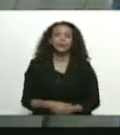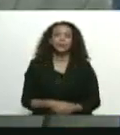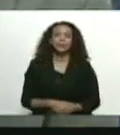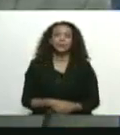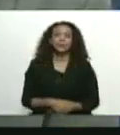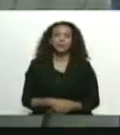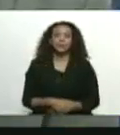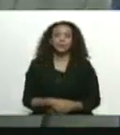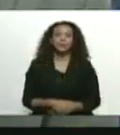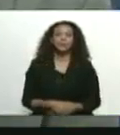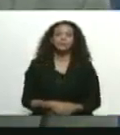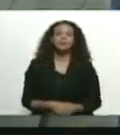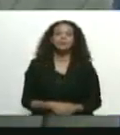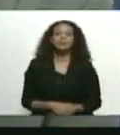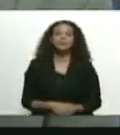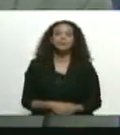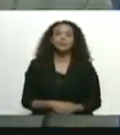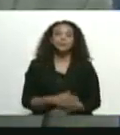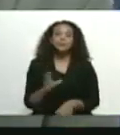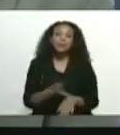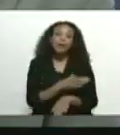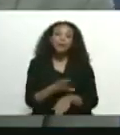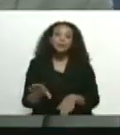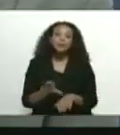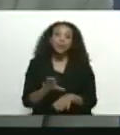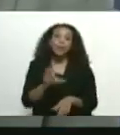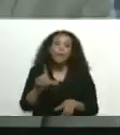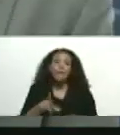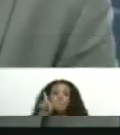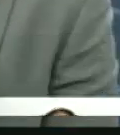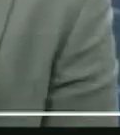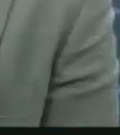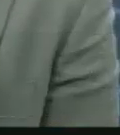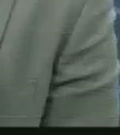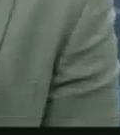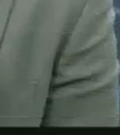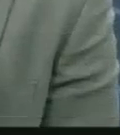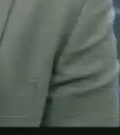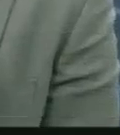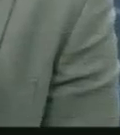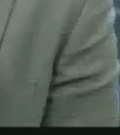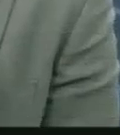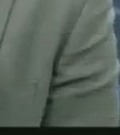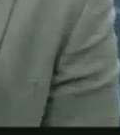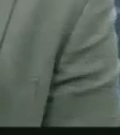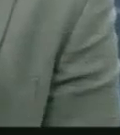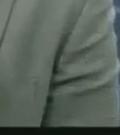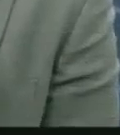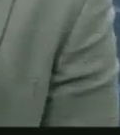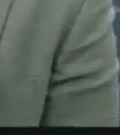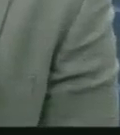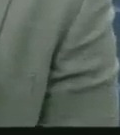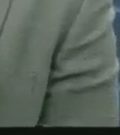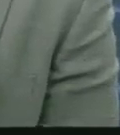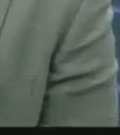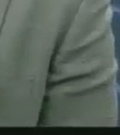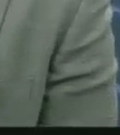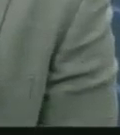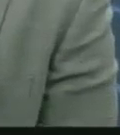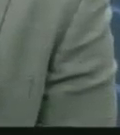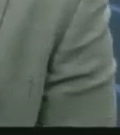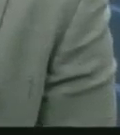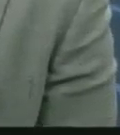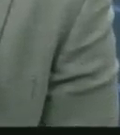Paraguanera tu luna llena, paraguanera tu carretera, paraguanera guitarra